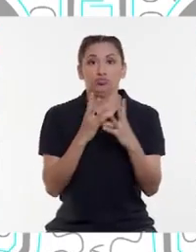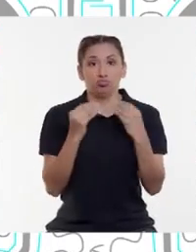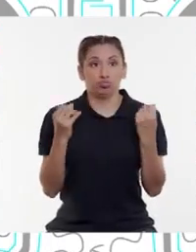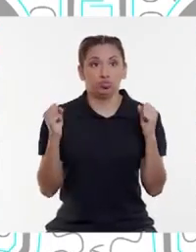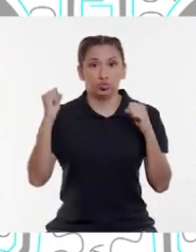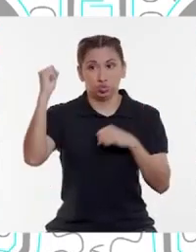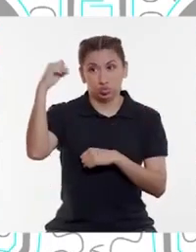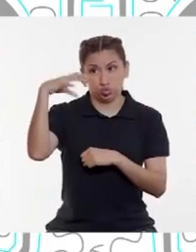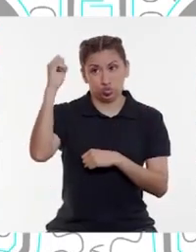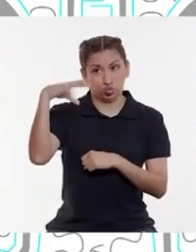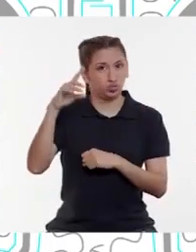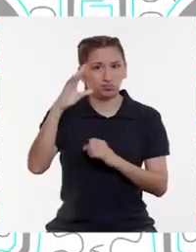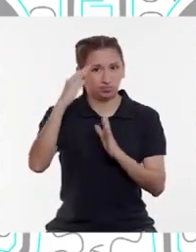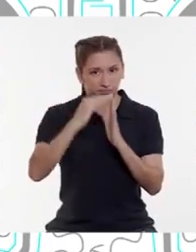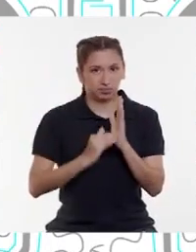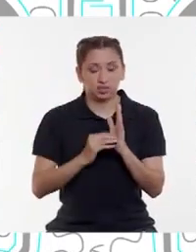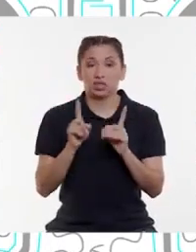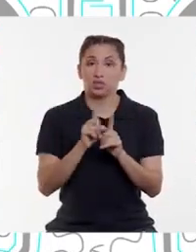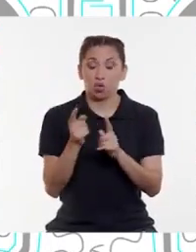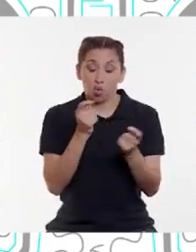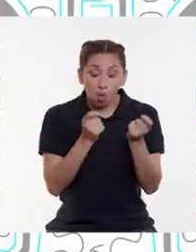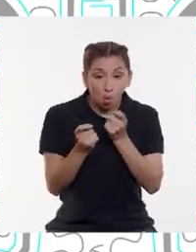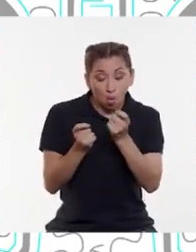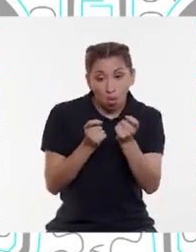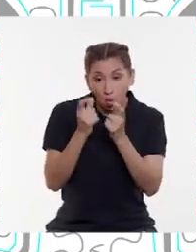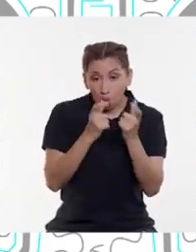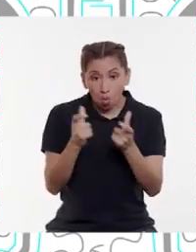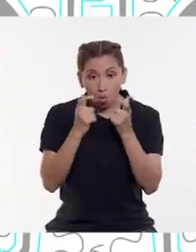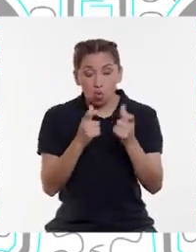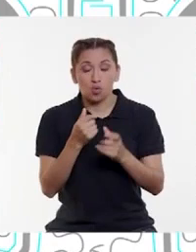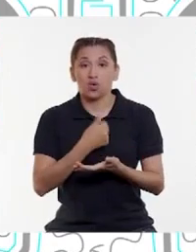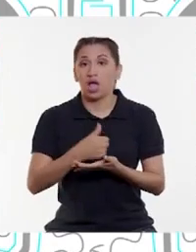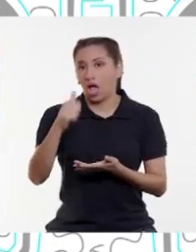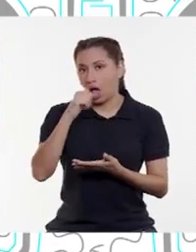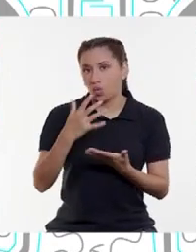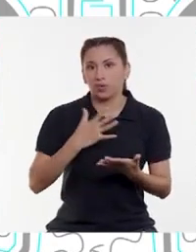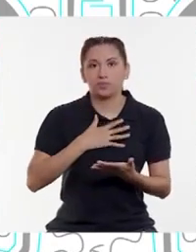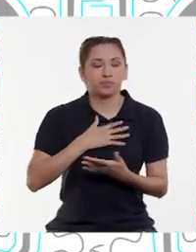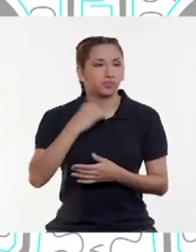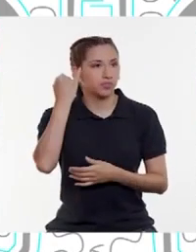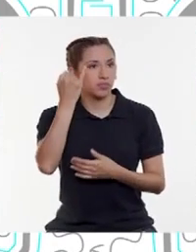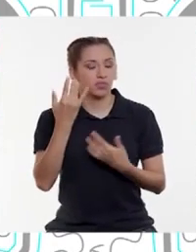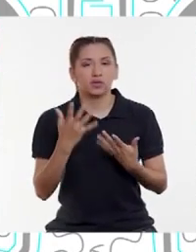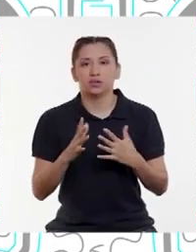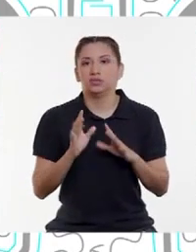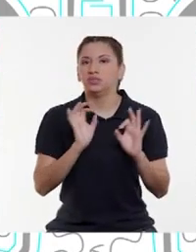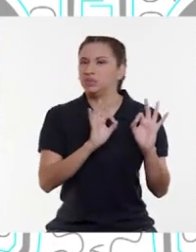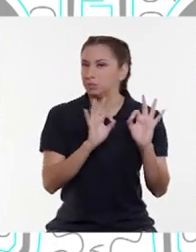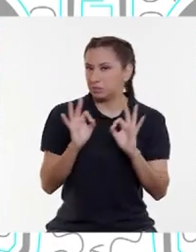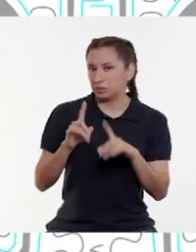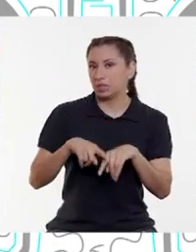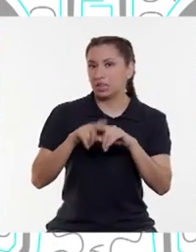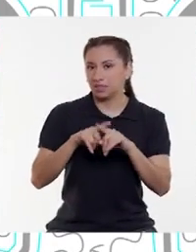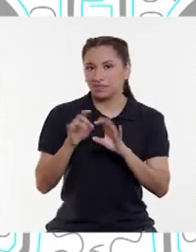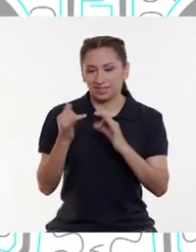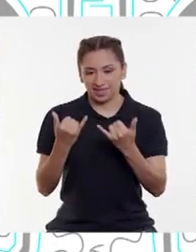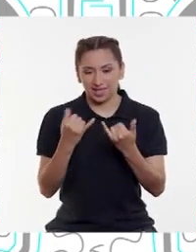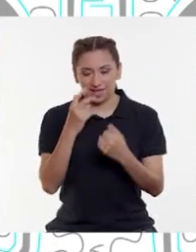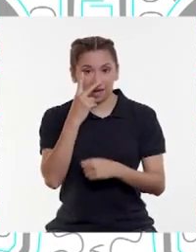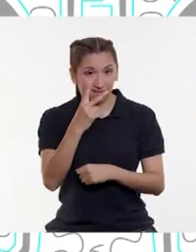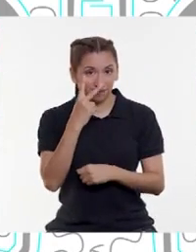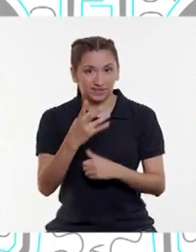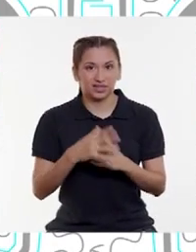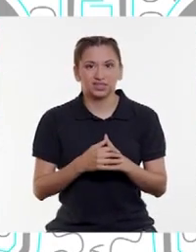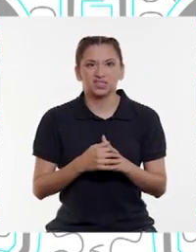mucha electricidad. También podemos controlar el uso del agua. A mí se me ocurre, según lo que estamos